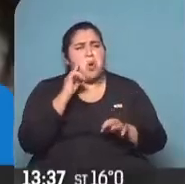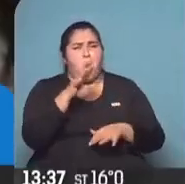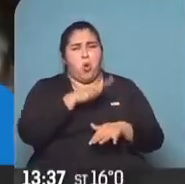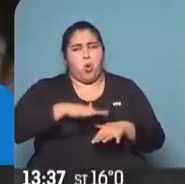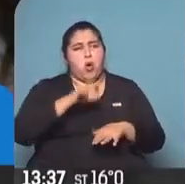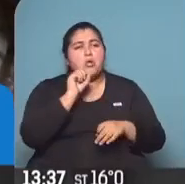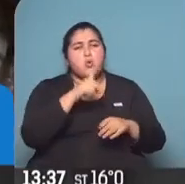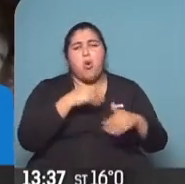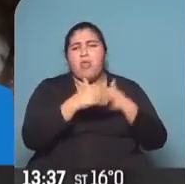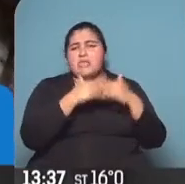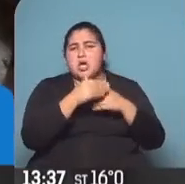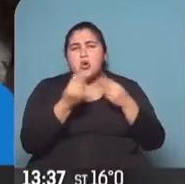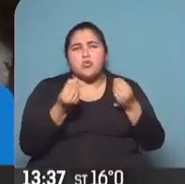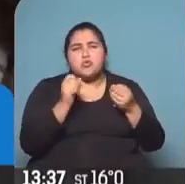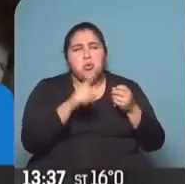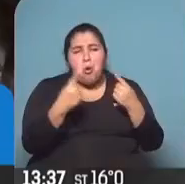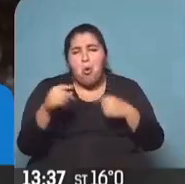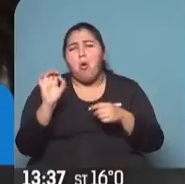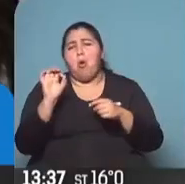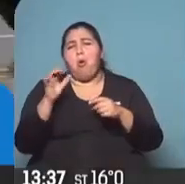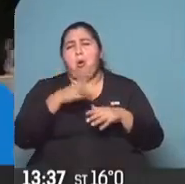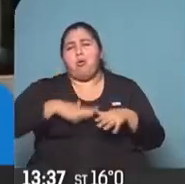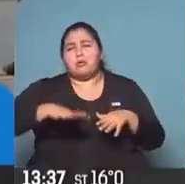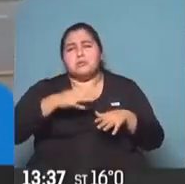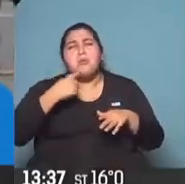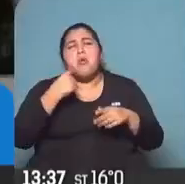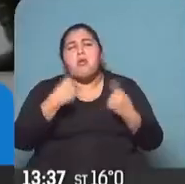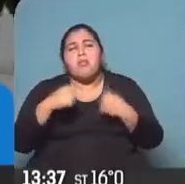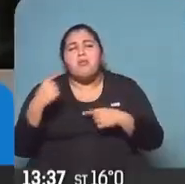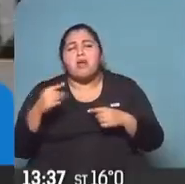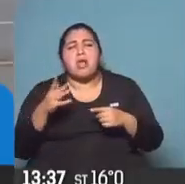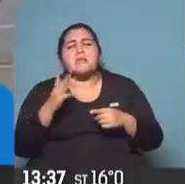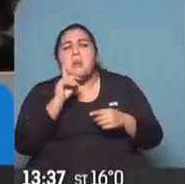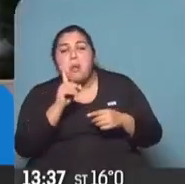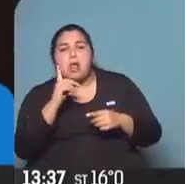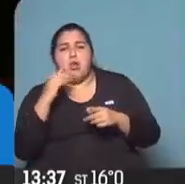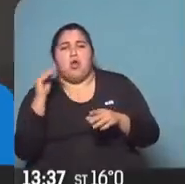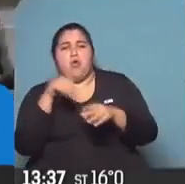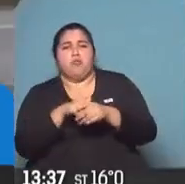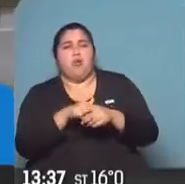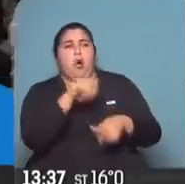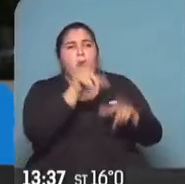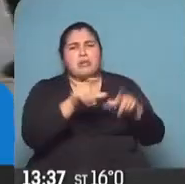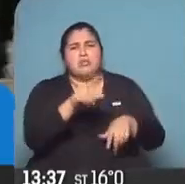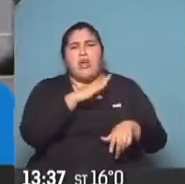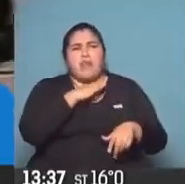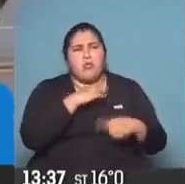desarrollen las operaciones por la naturaleza del objeto o por también los culturales de los delincuentes